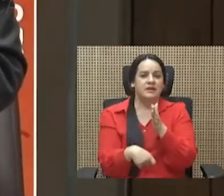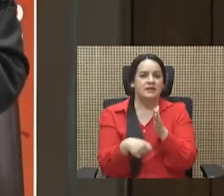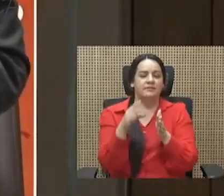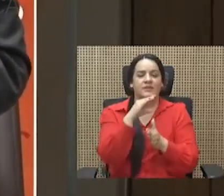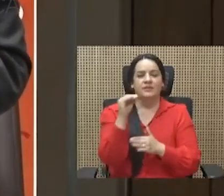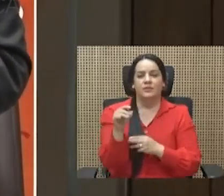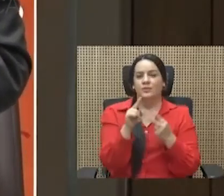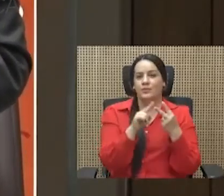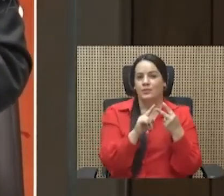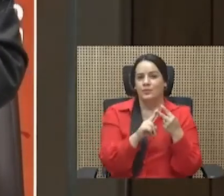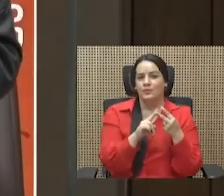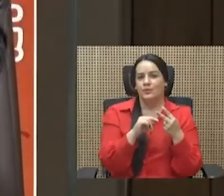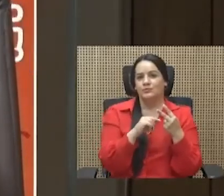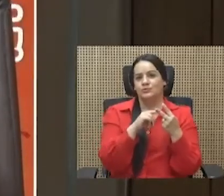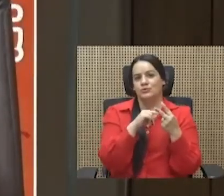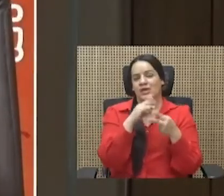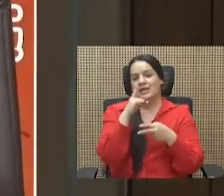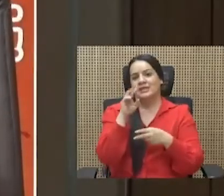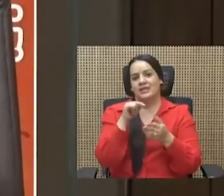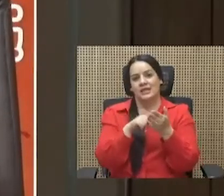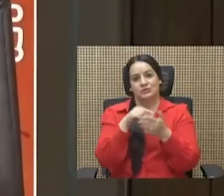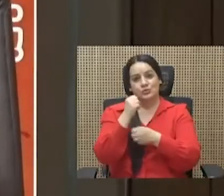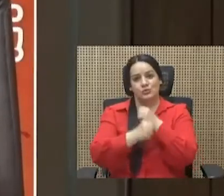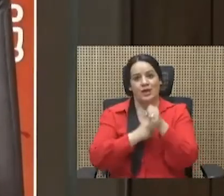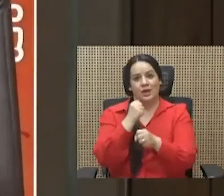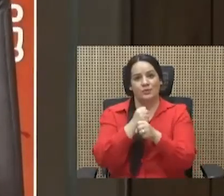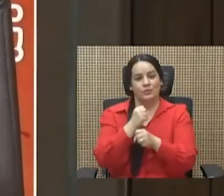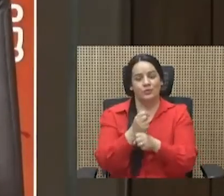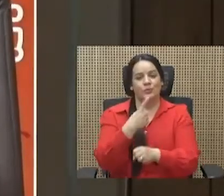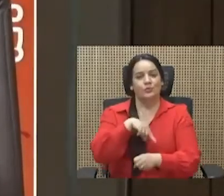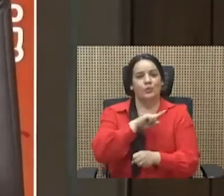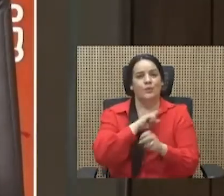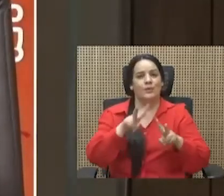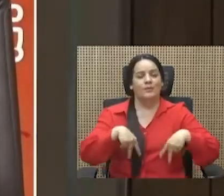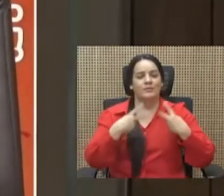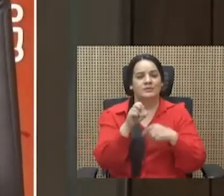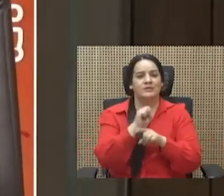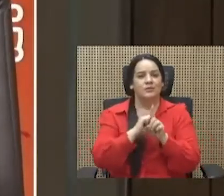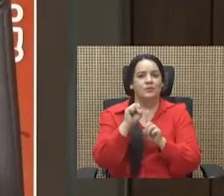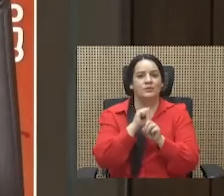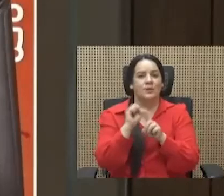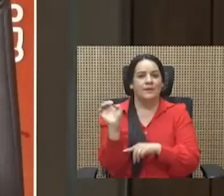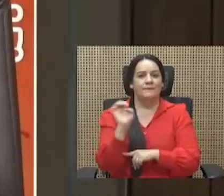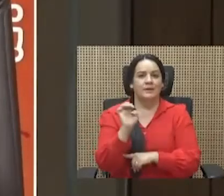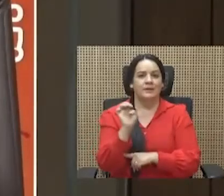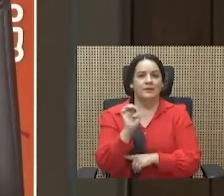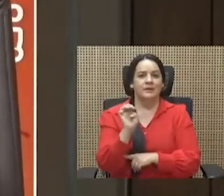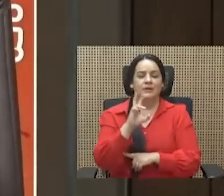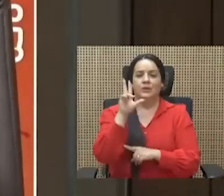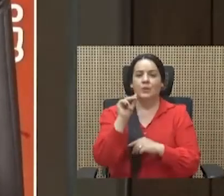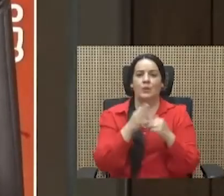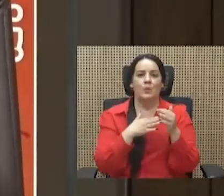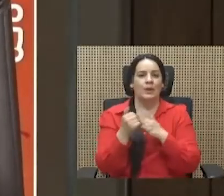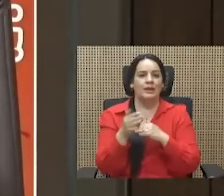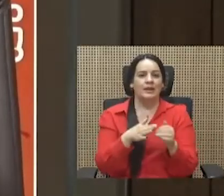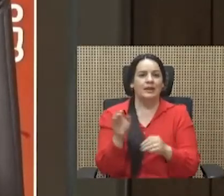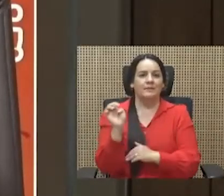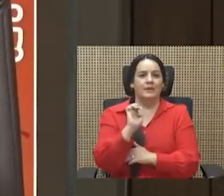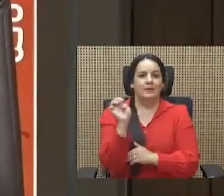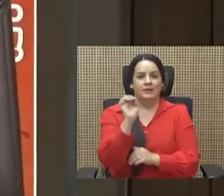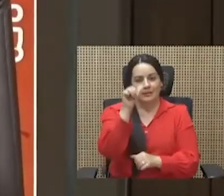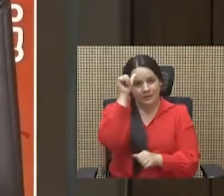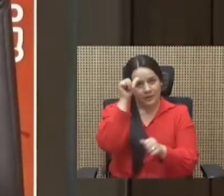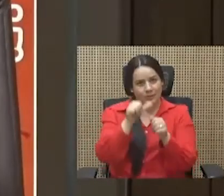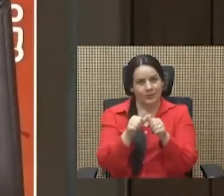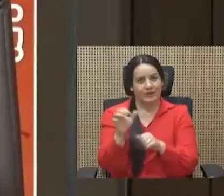años los vivimos en situación de emergencia, y no cualquier emergencia, la emergencia por el COVID. Y